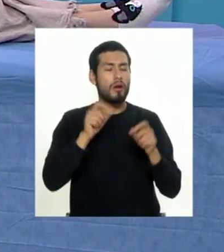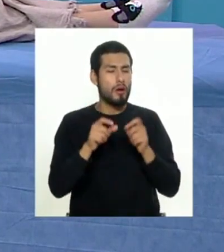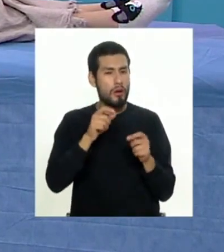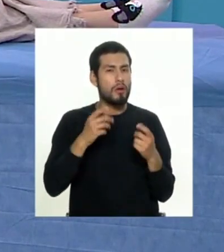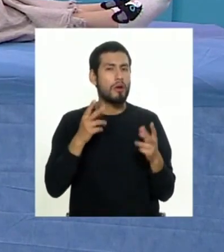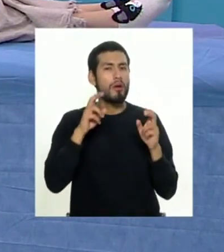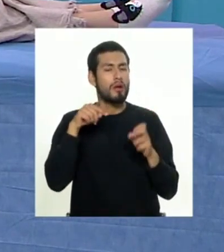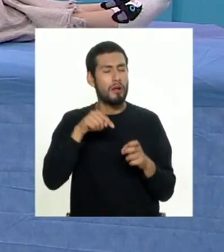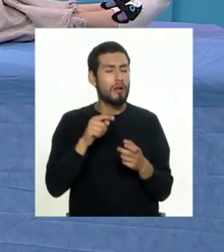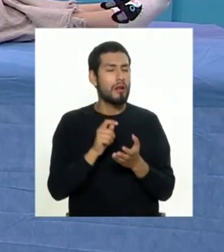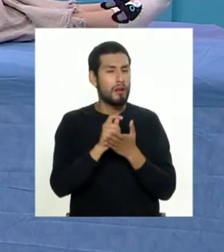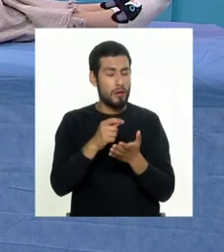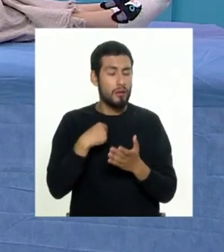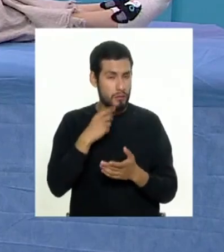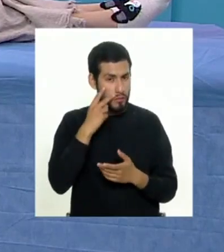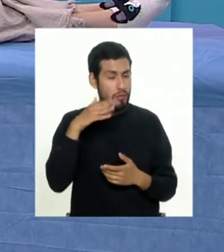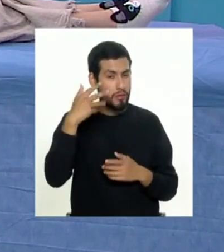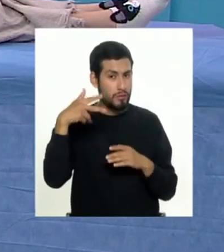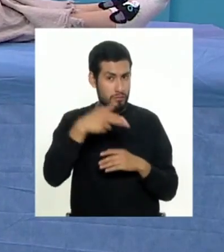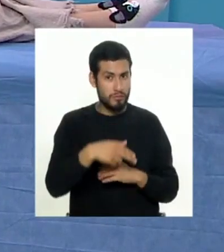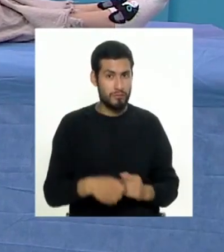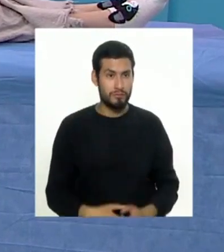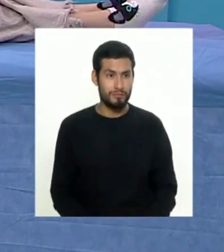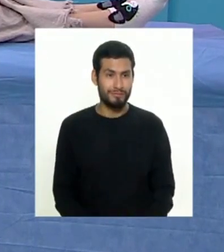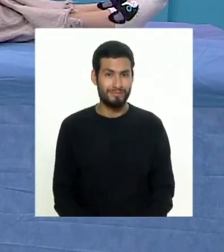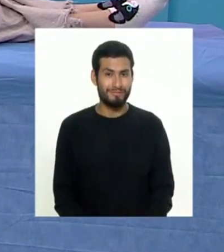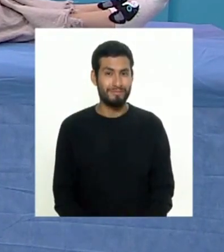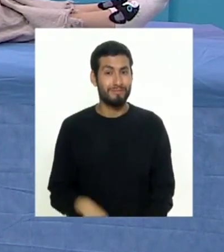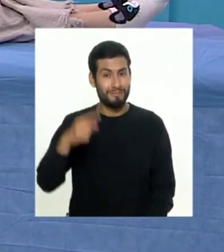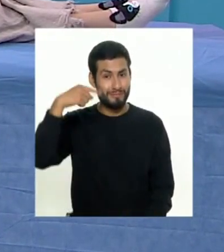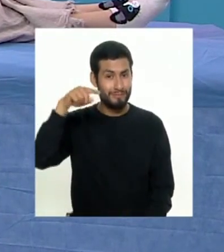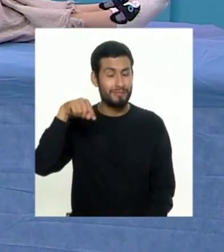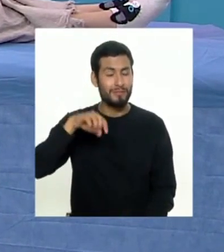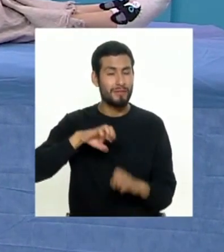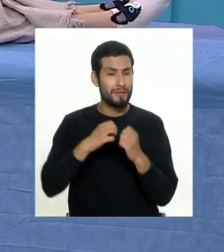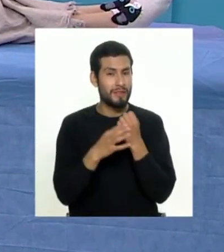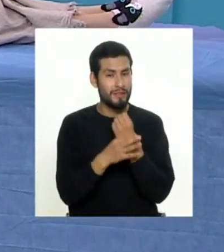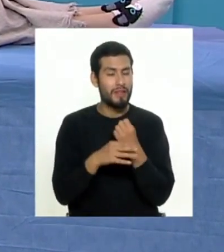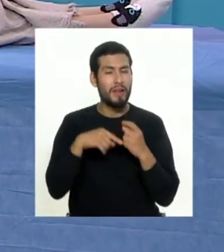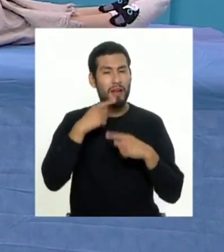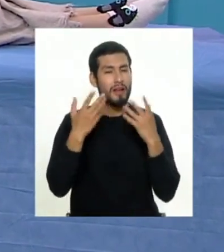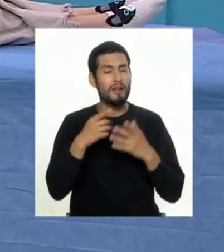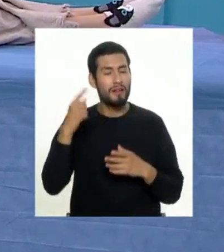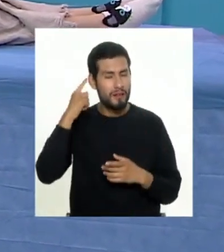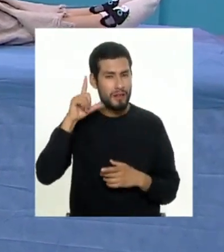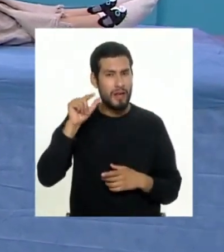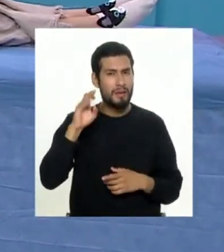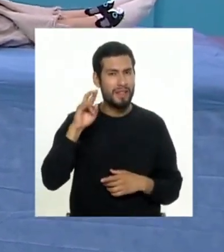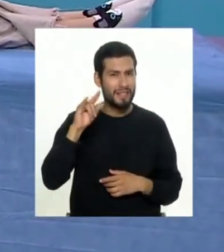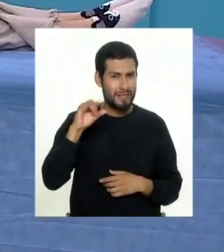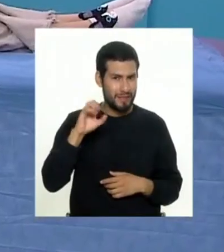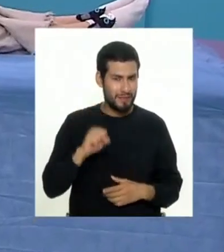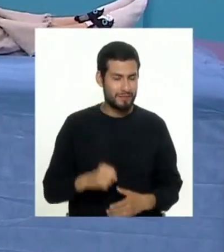en el tratamiento, que es lo que veremos después del corte. Ya volvemos con Cuerpo Médico hablando de la laberintitis.